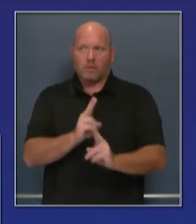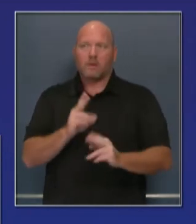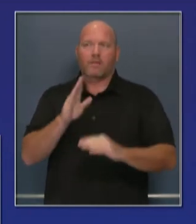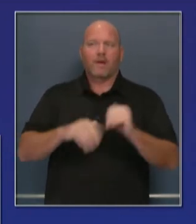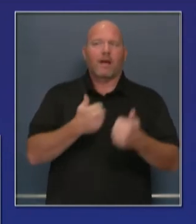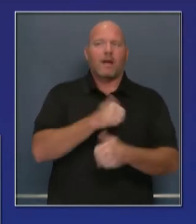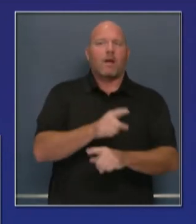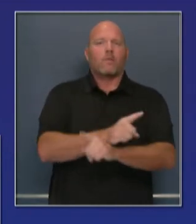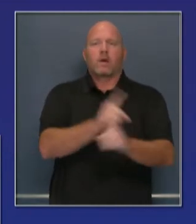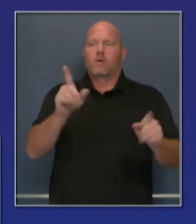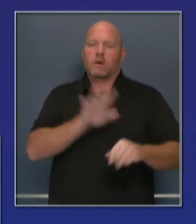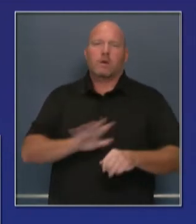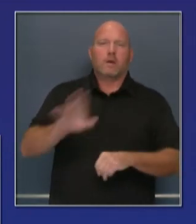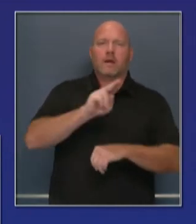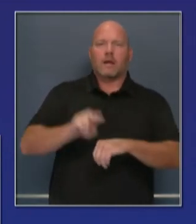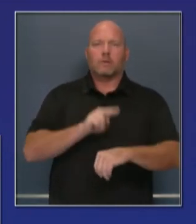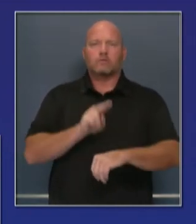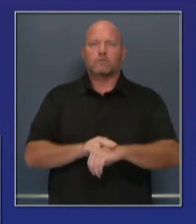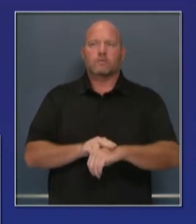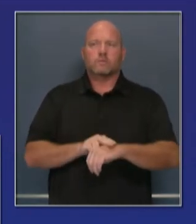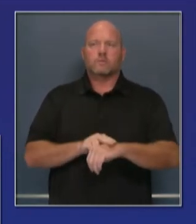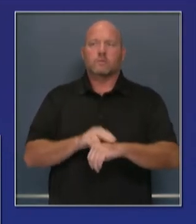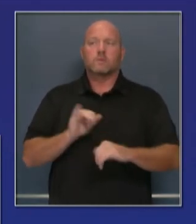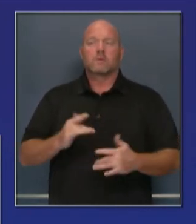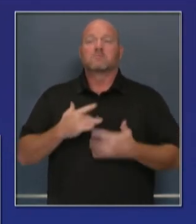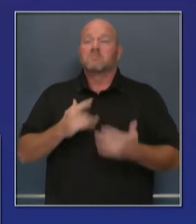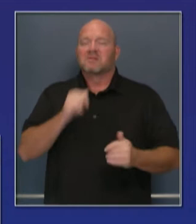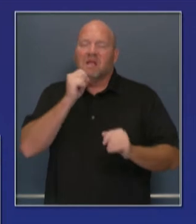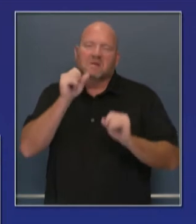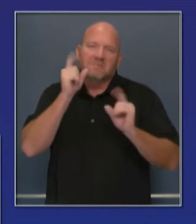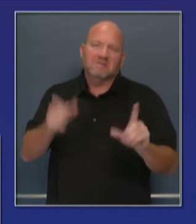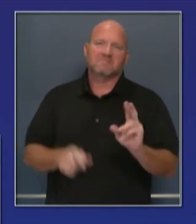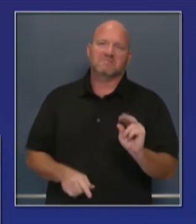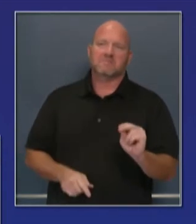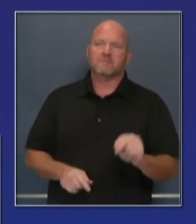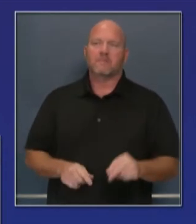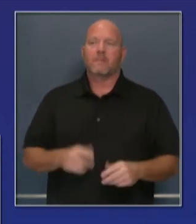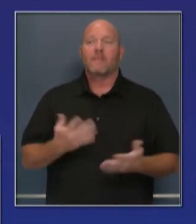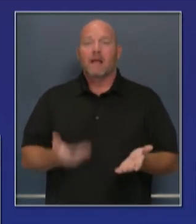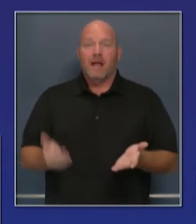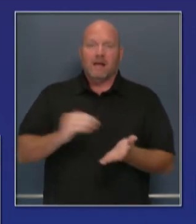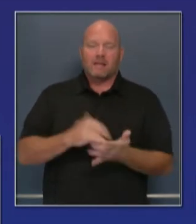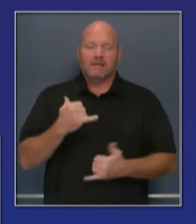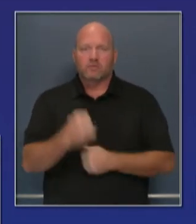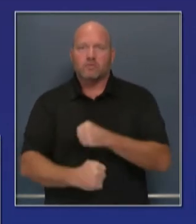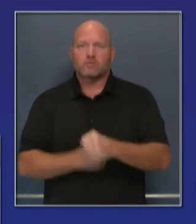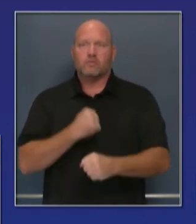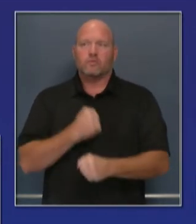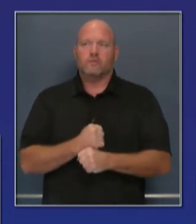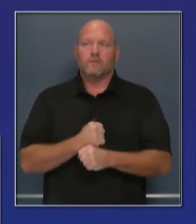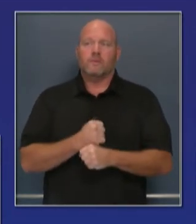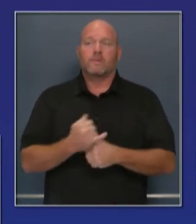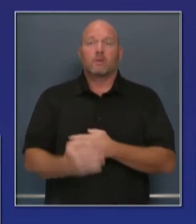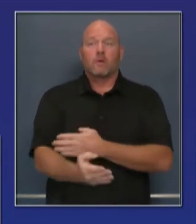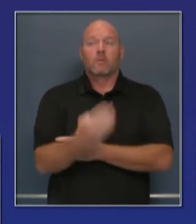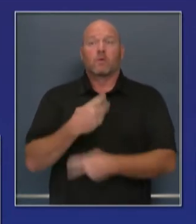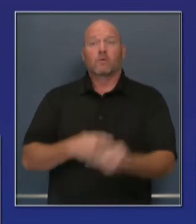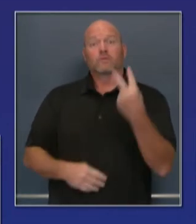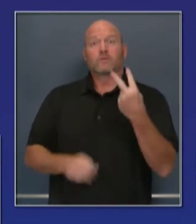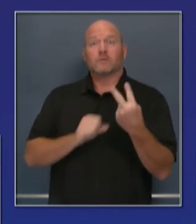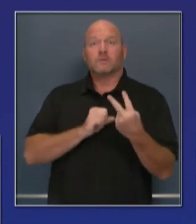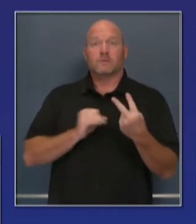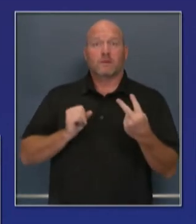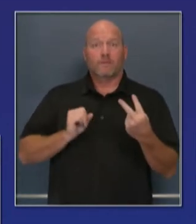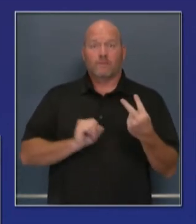que en cualquier otra parte del país. Y esta tendencia continúa este año. Solo esta mañana, dos profesores